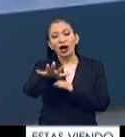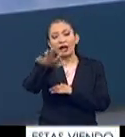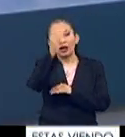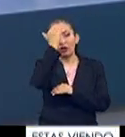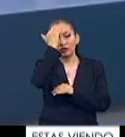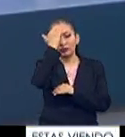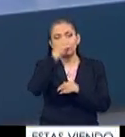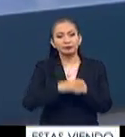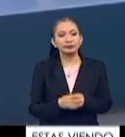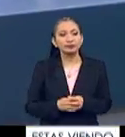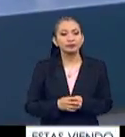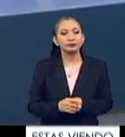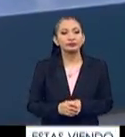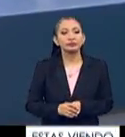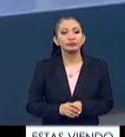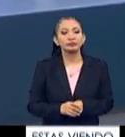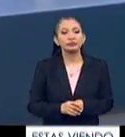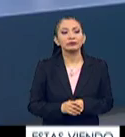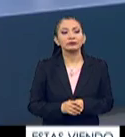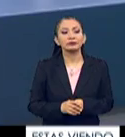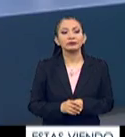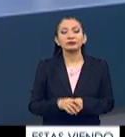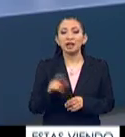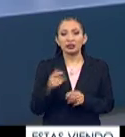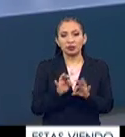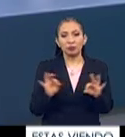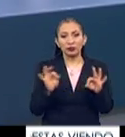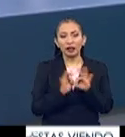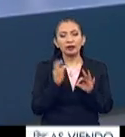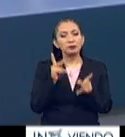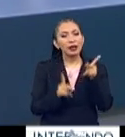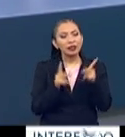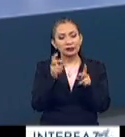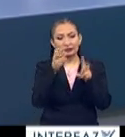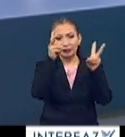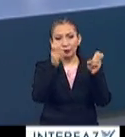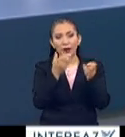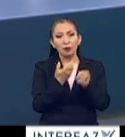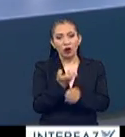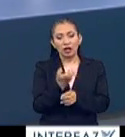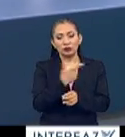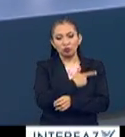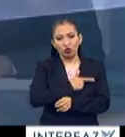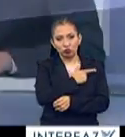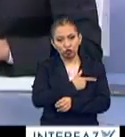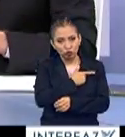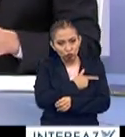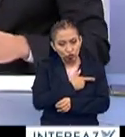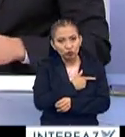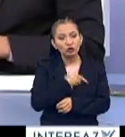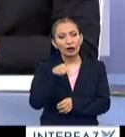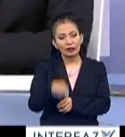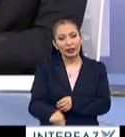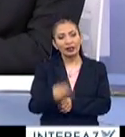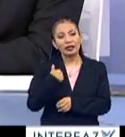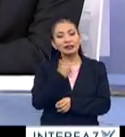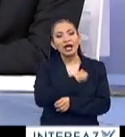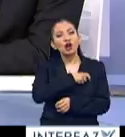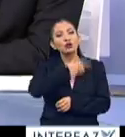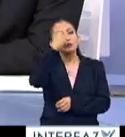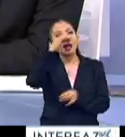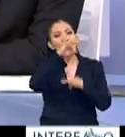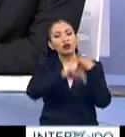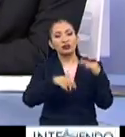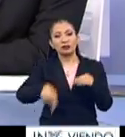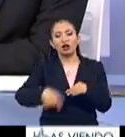del conocimiento, ¿no? Es muy importante platicar al respecto de ello. Por ello, es un placer, es un gusto, dentro de esta sección Salud para Todos, nos